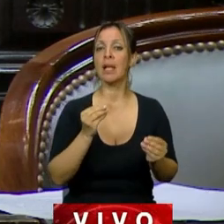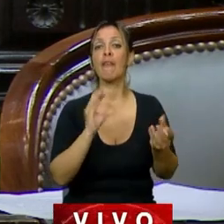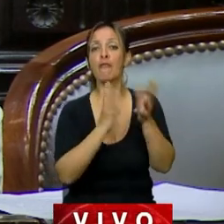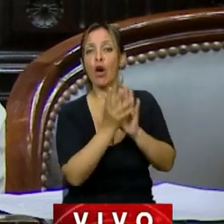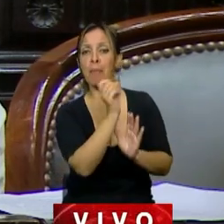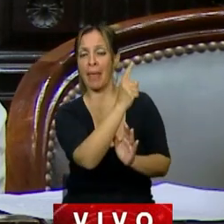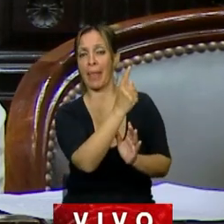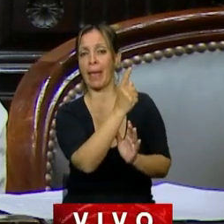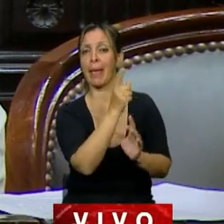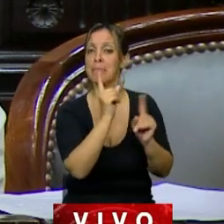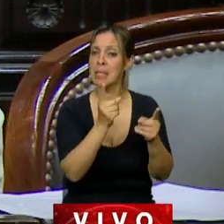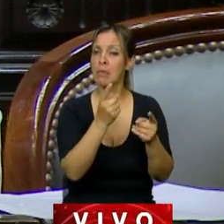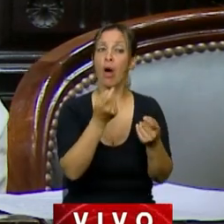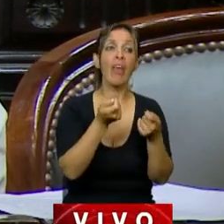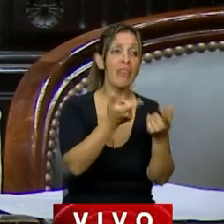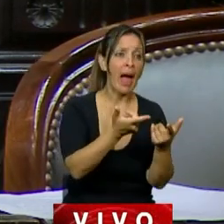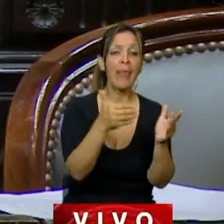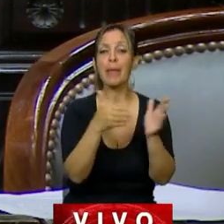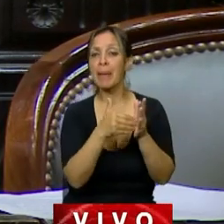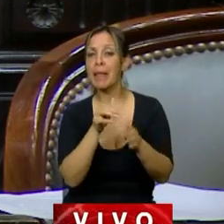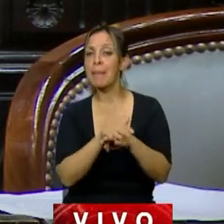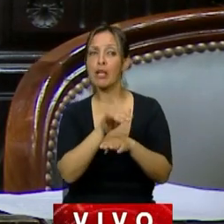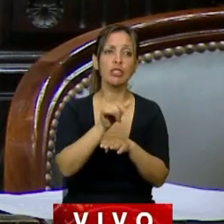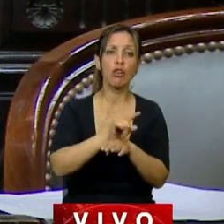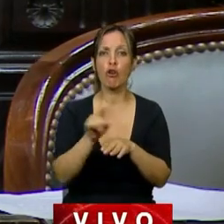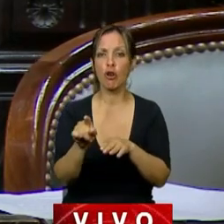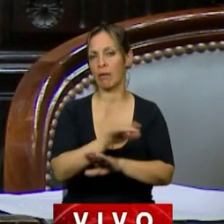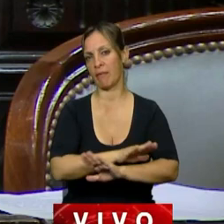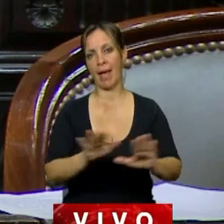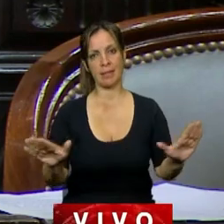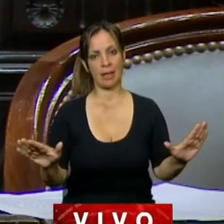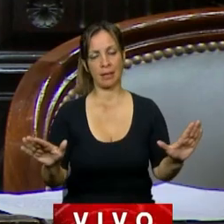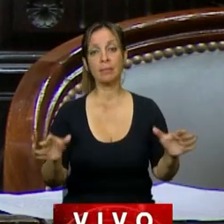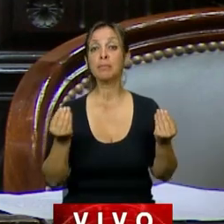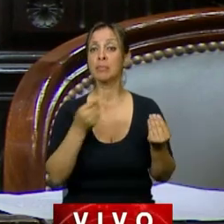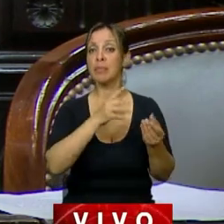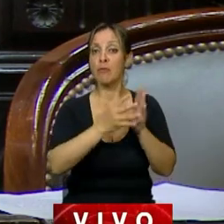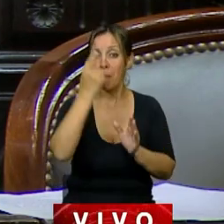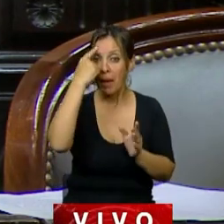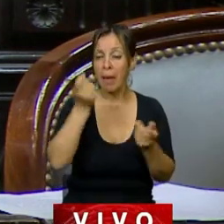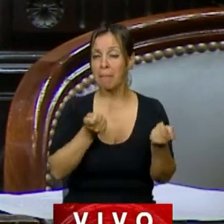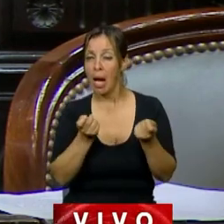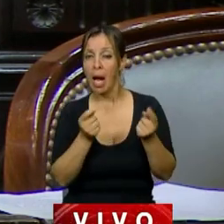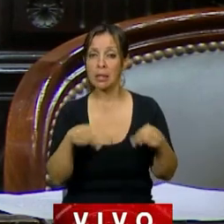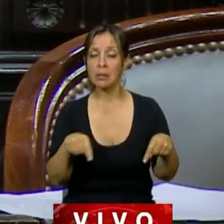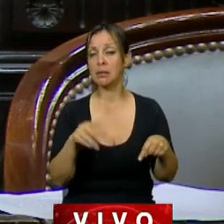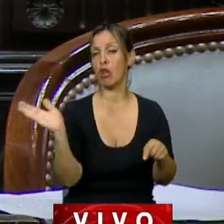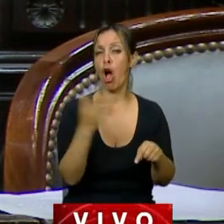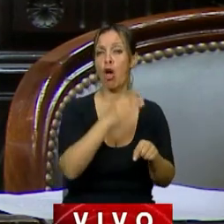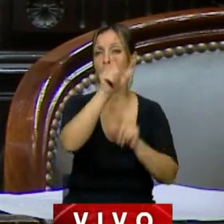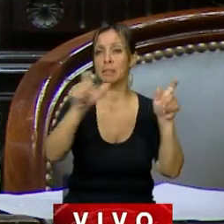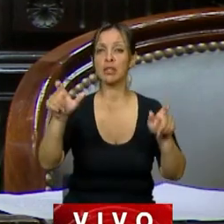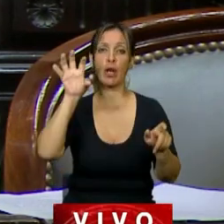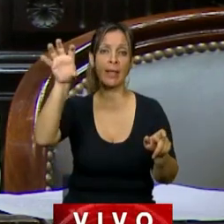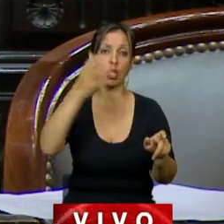filosofía del látigo y la billetera se termine, porque con esta mentalidad los gobernadores, todos los gobernadores